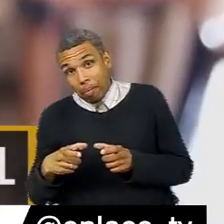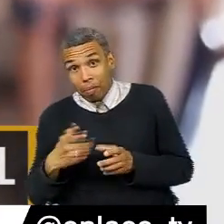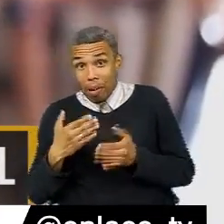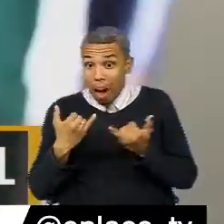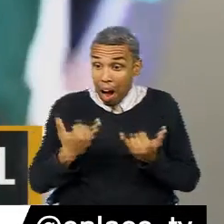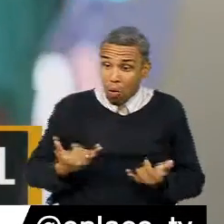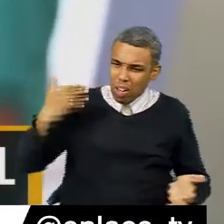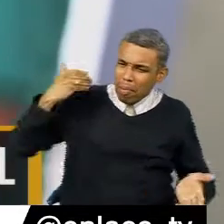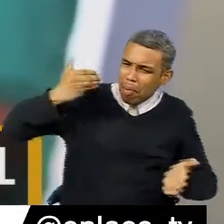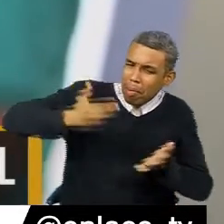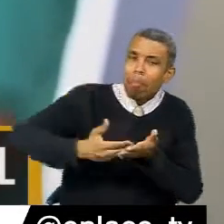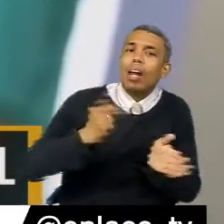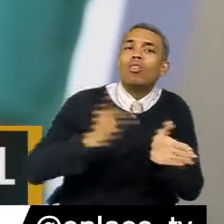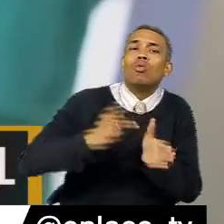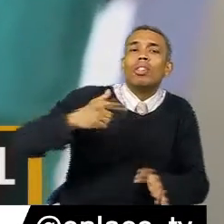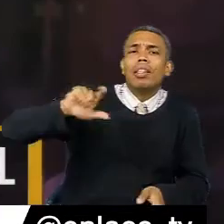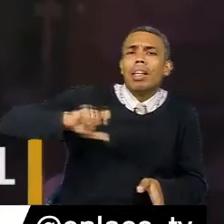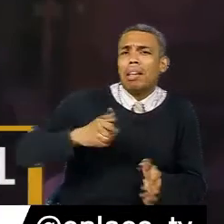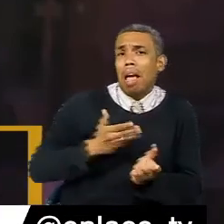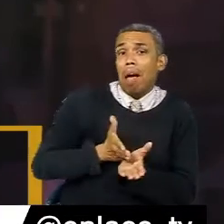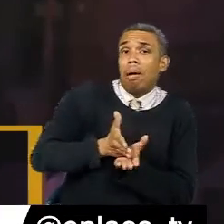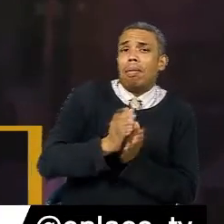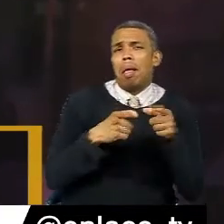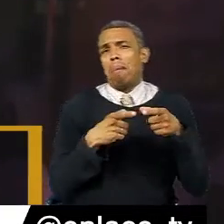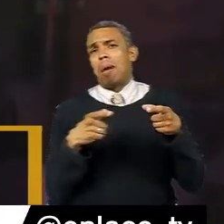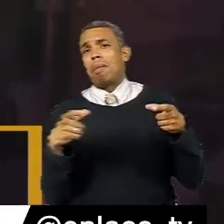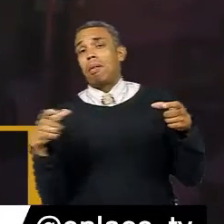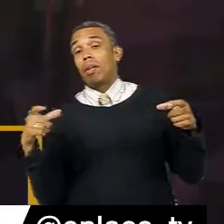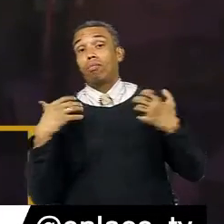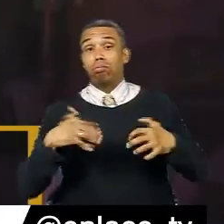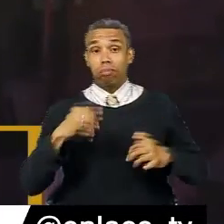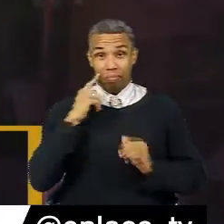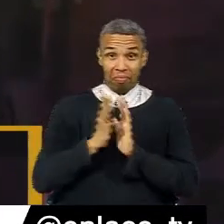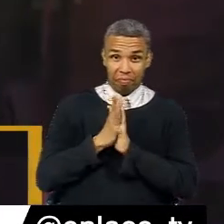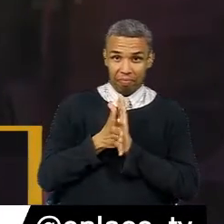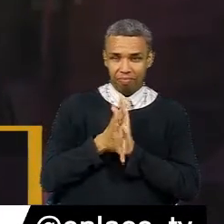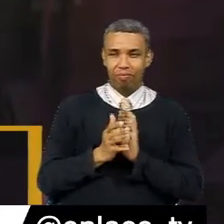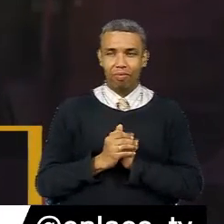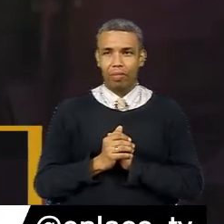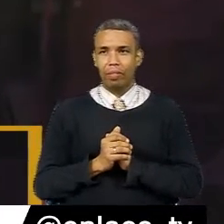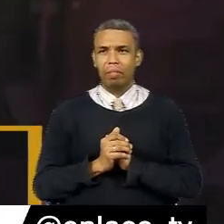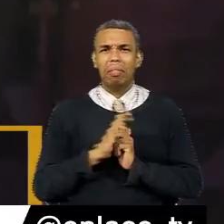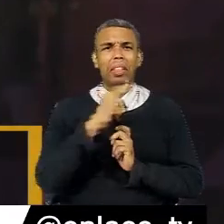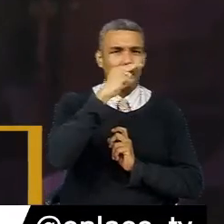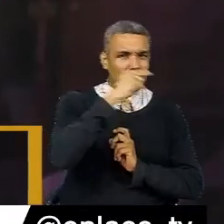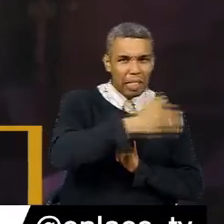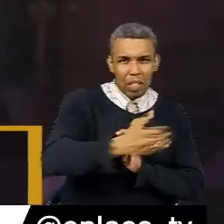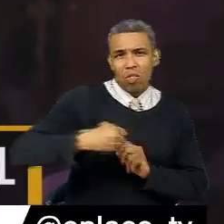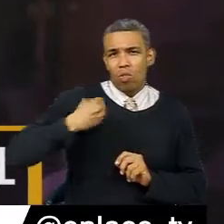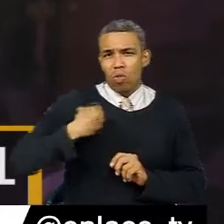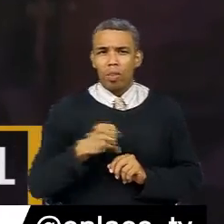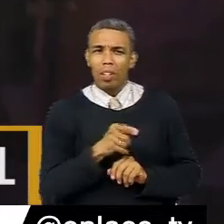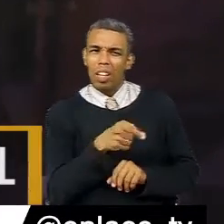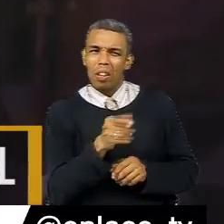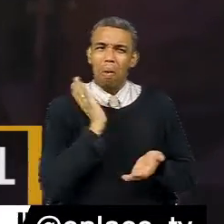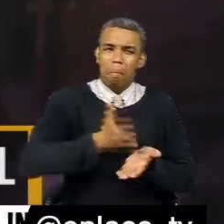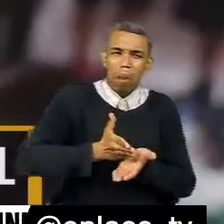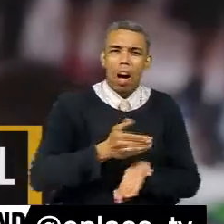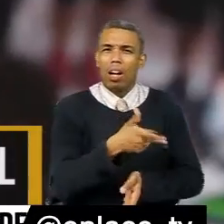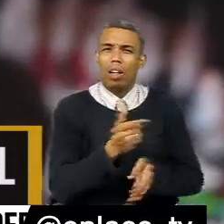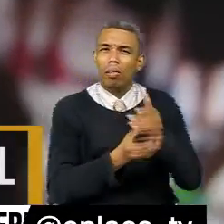de esta población vulnerable. Que atendiera a la población vulnerable, a los niños, niñas y adolescentes en alguna situación